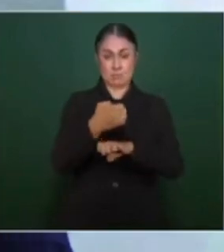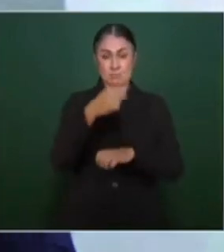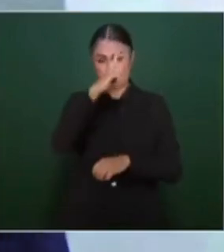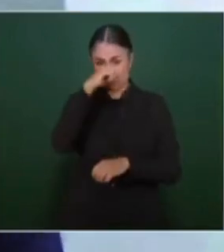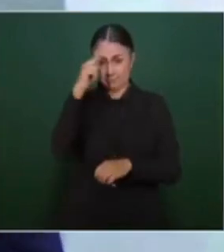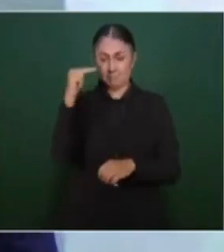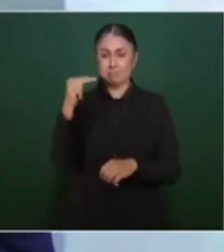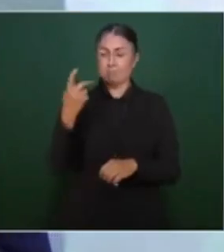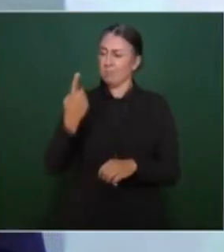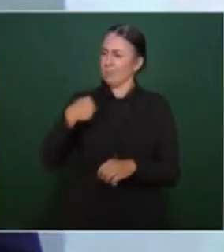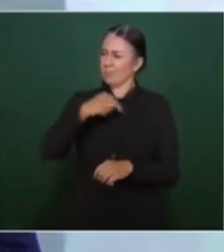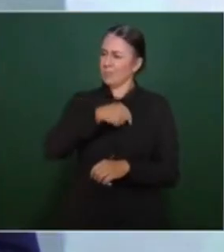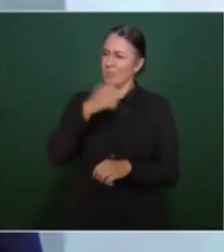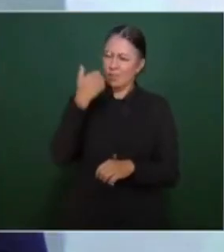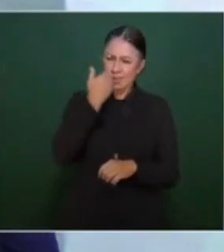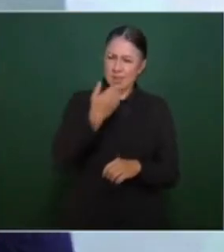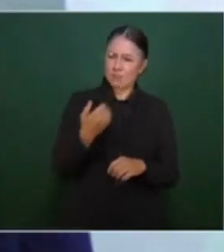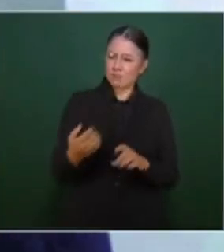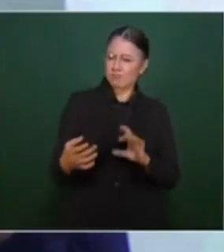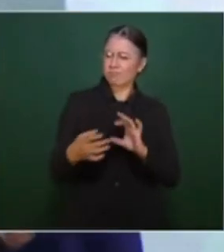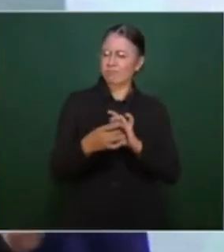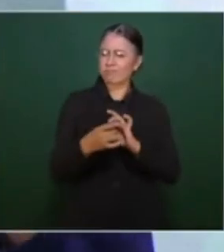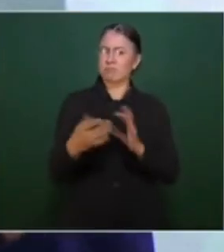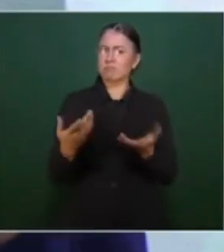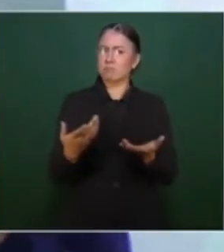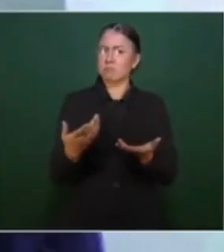que queremos que se utilice